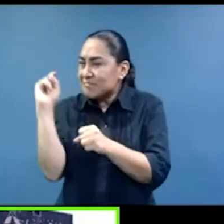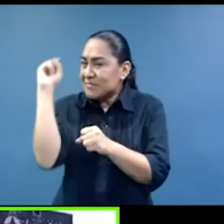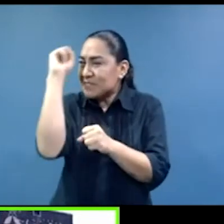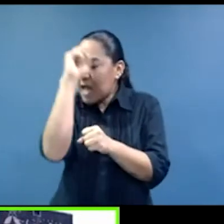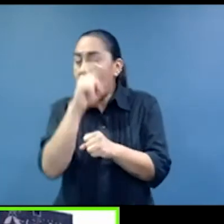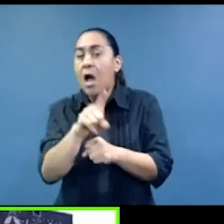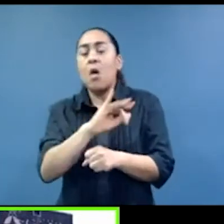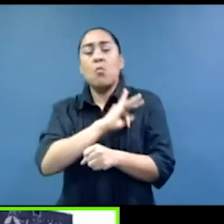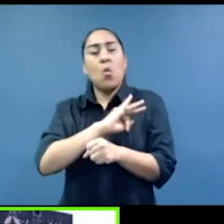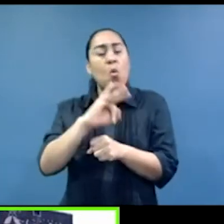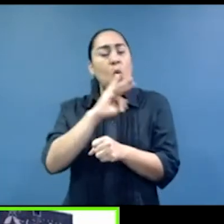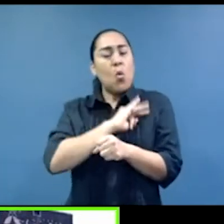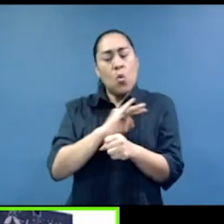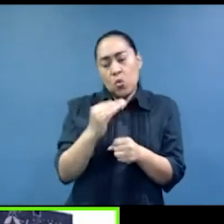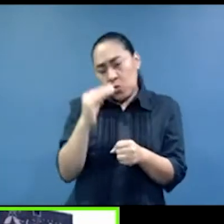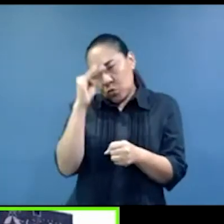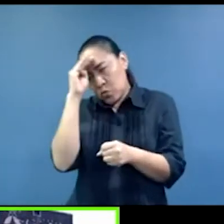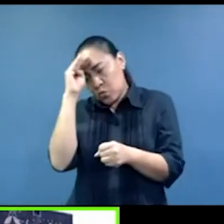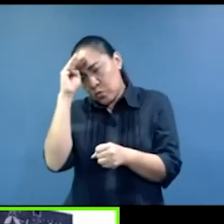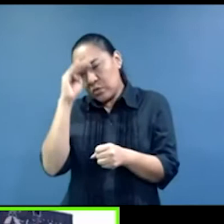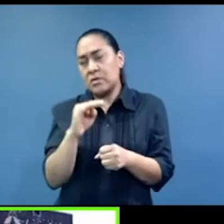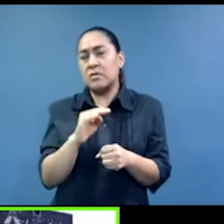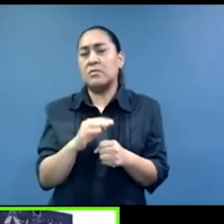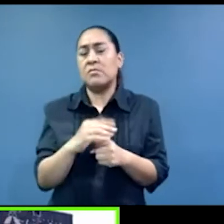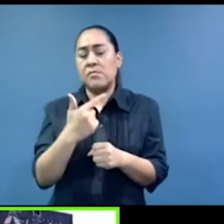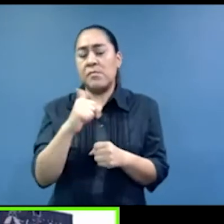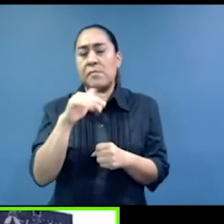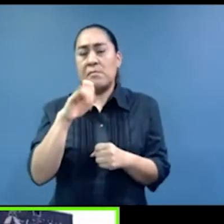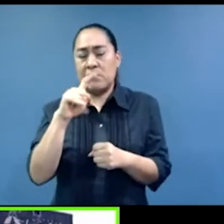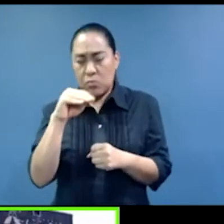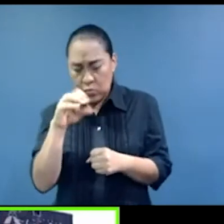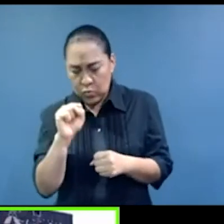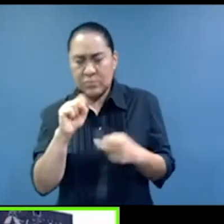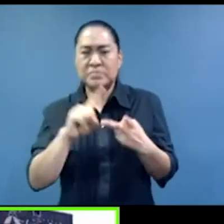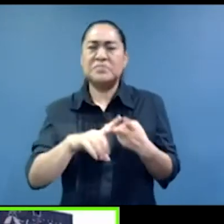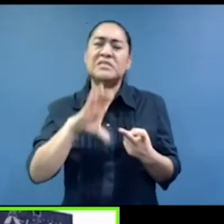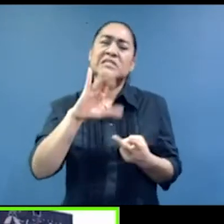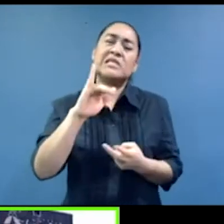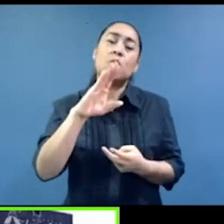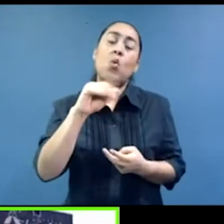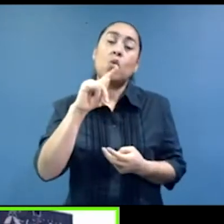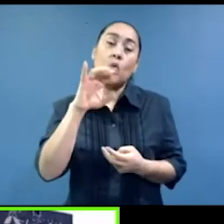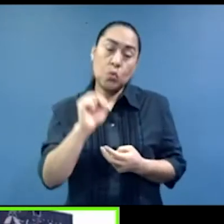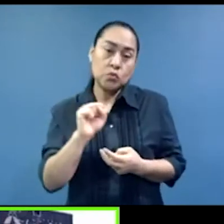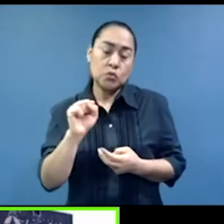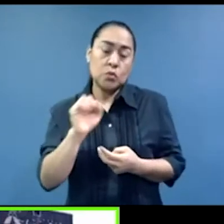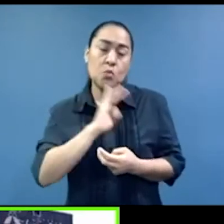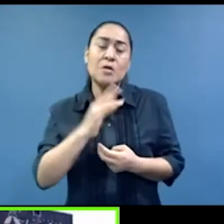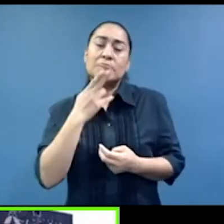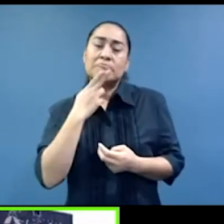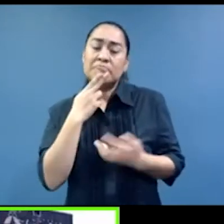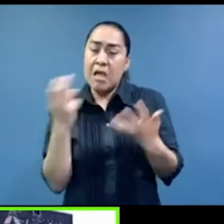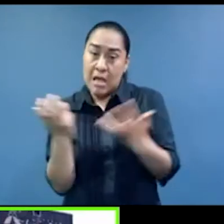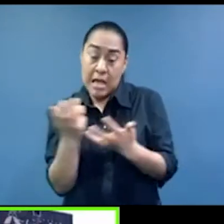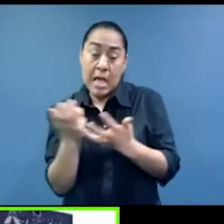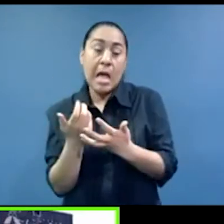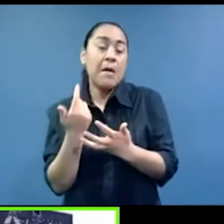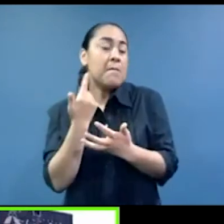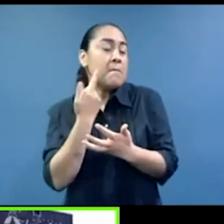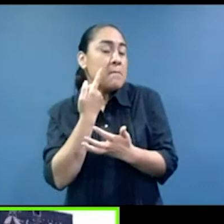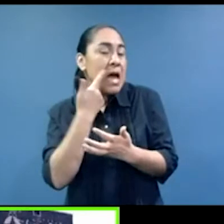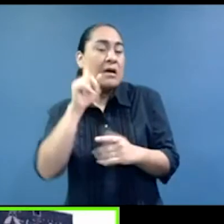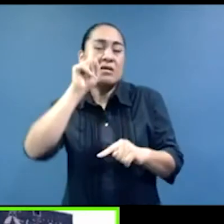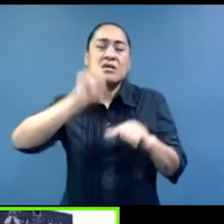precisamente gametos o cigotos para evitar, bueno, y eso es lo que se espera, la